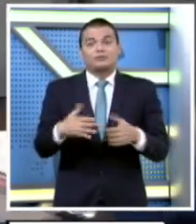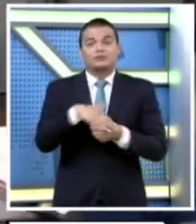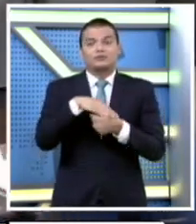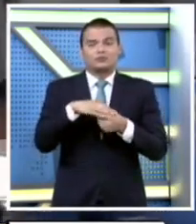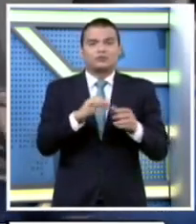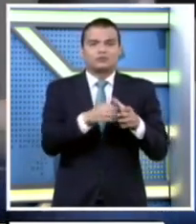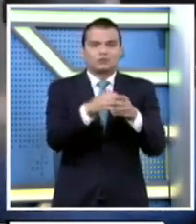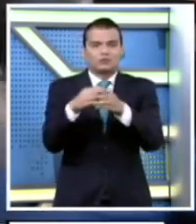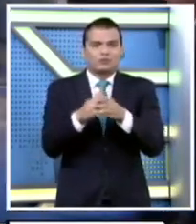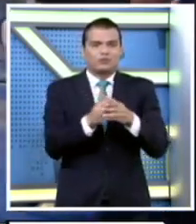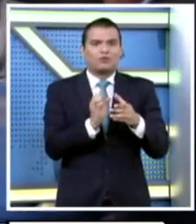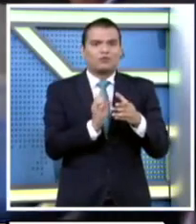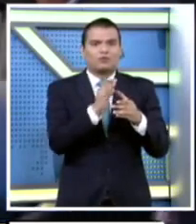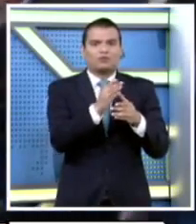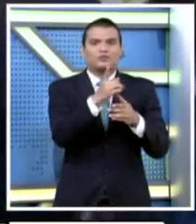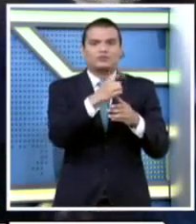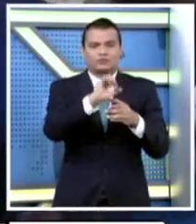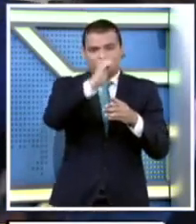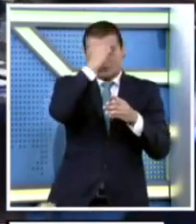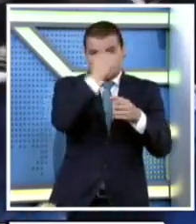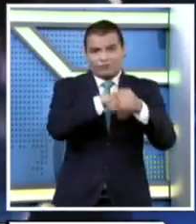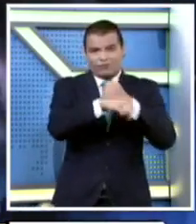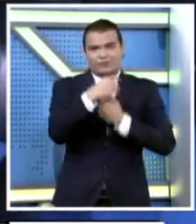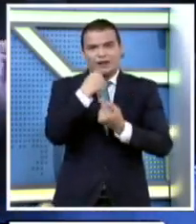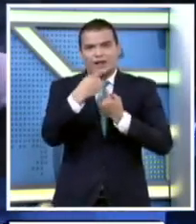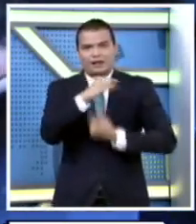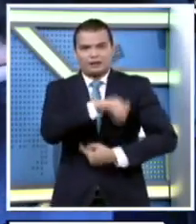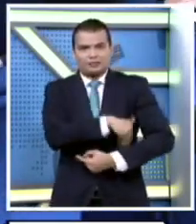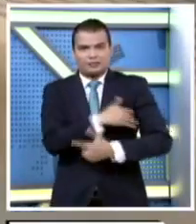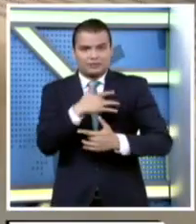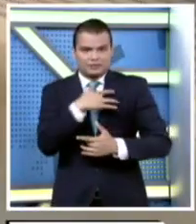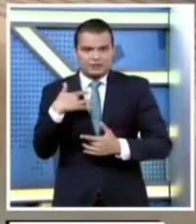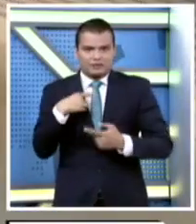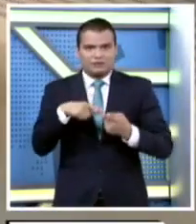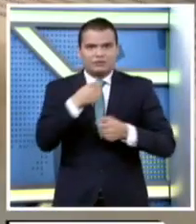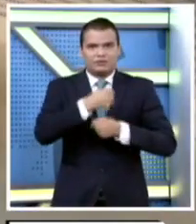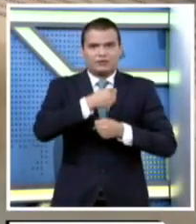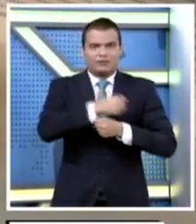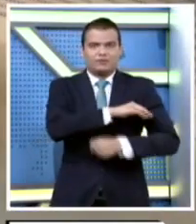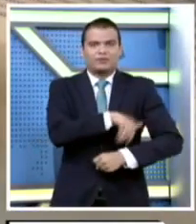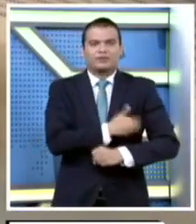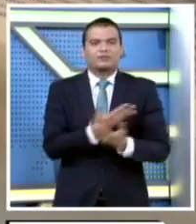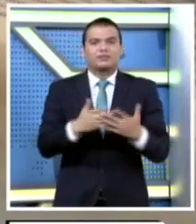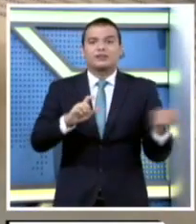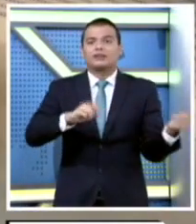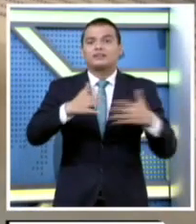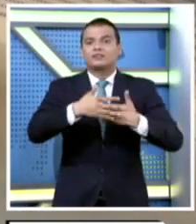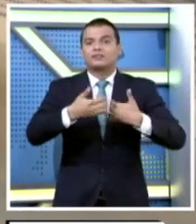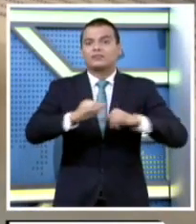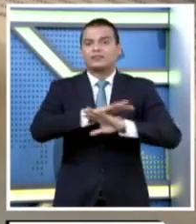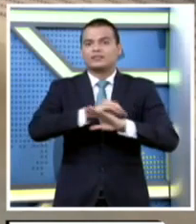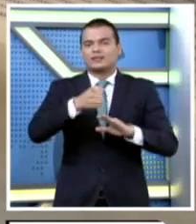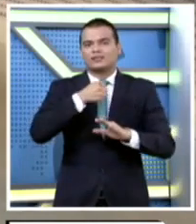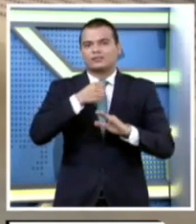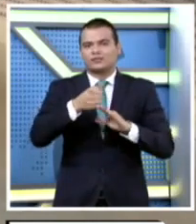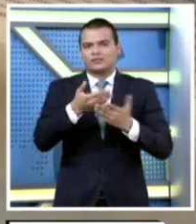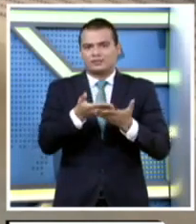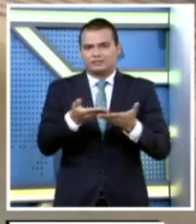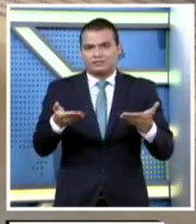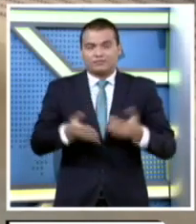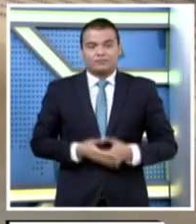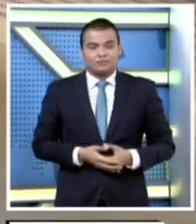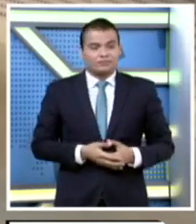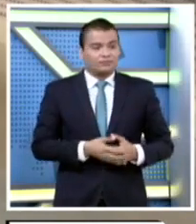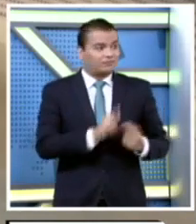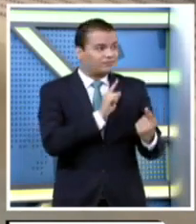los clubes de la Dimayor se reunirán con el ministro de Salud y Trabajo. Y con la información deportiva nos despedimos por hoy en 90 minutos. Claro